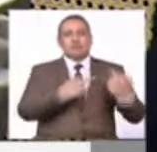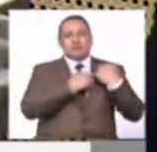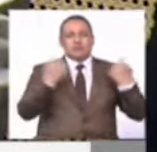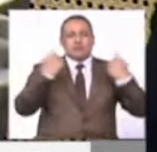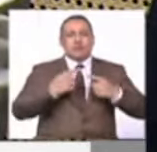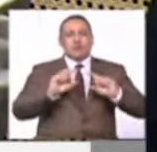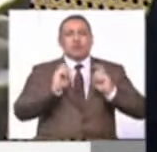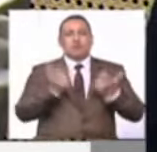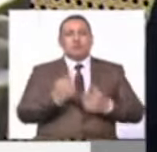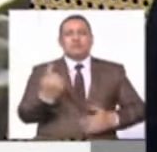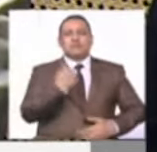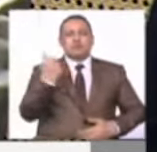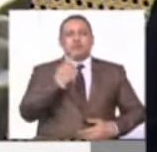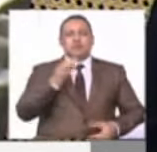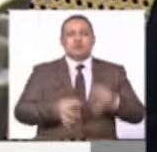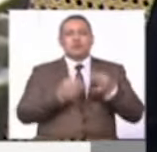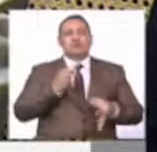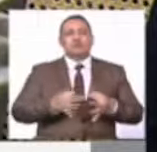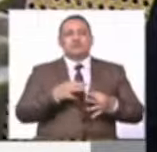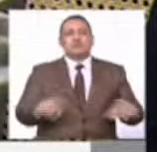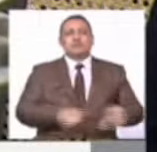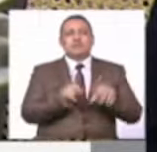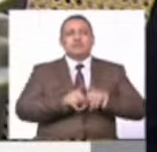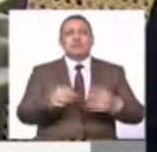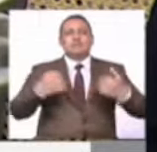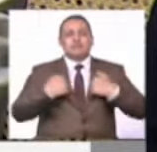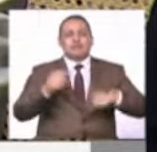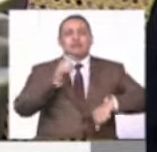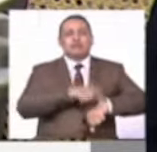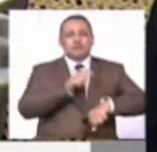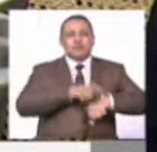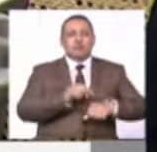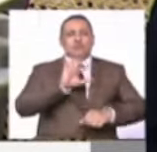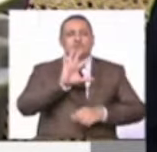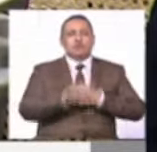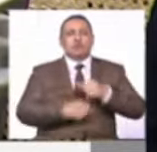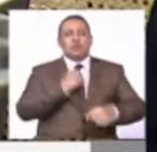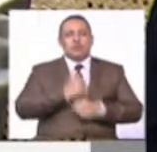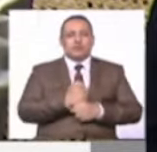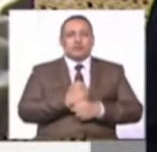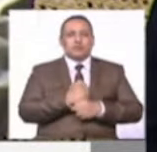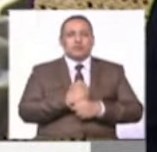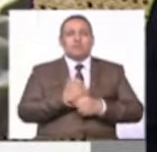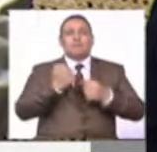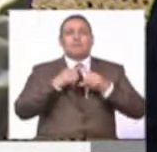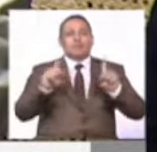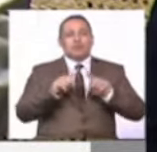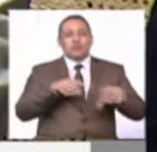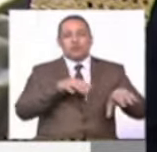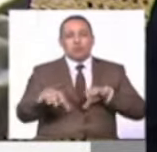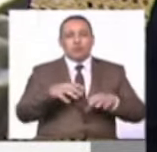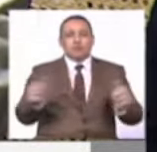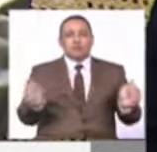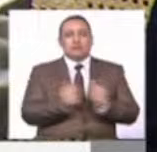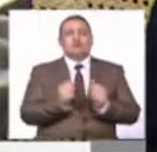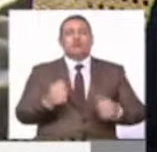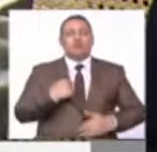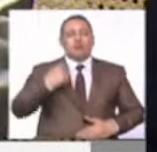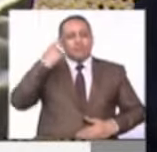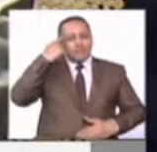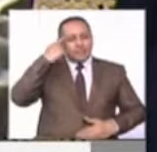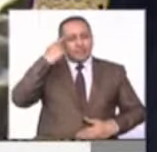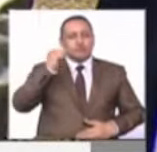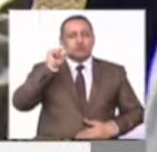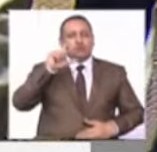junta Nacional de Justicia tiene una duración de 5 años pero lo hace bajo la